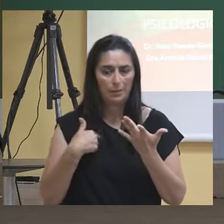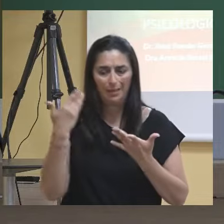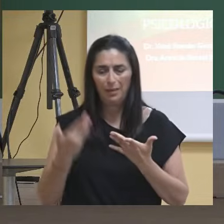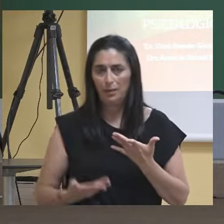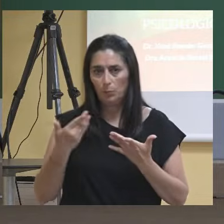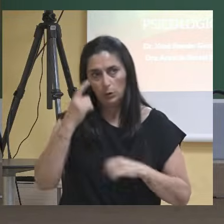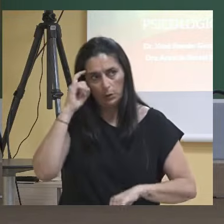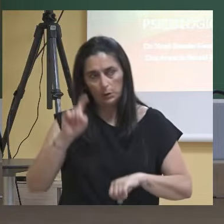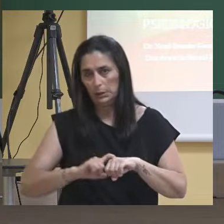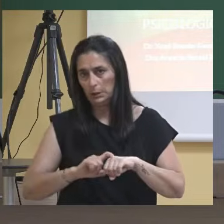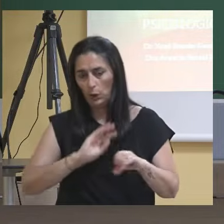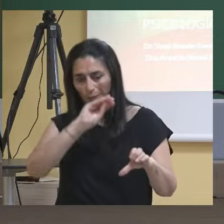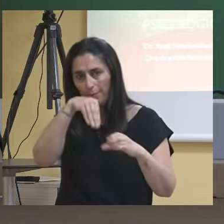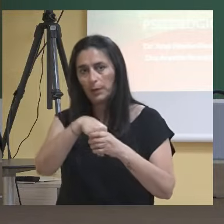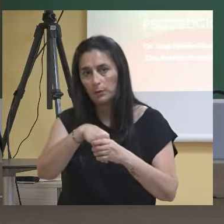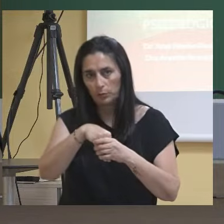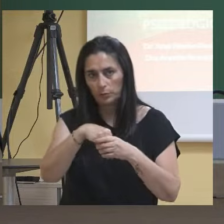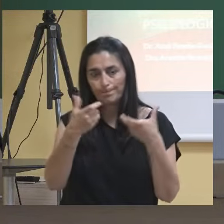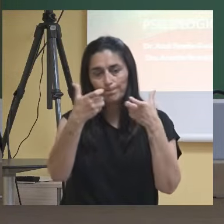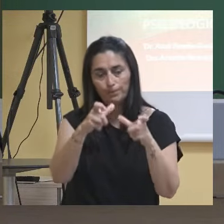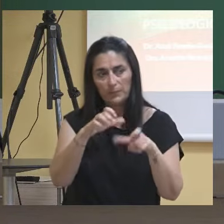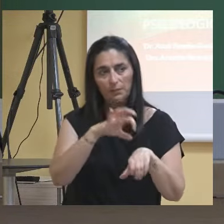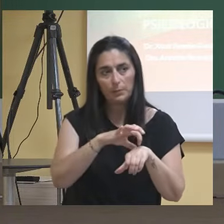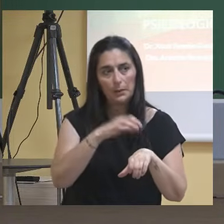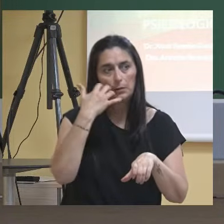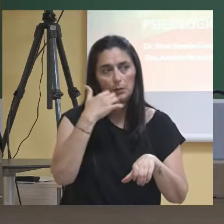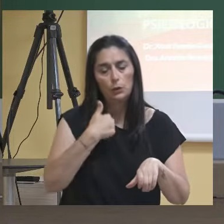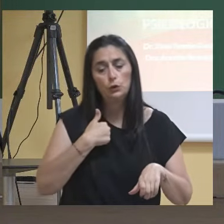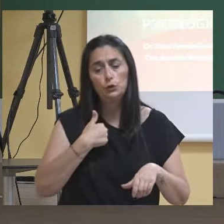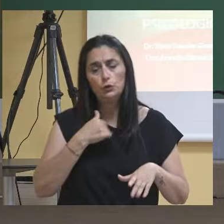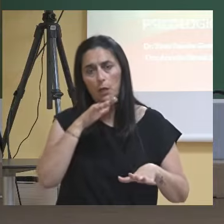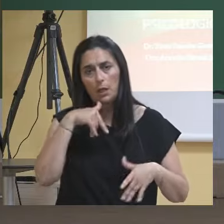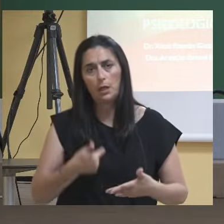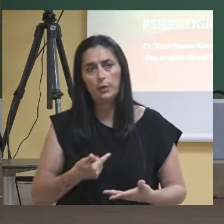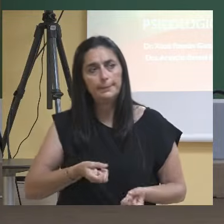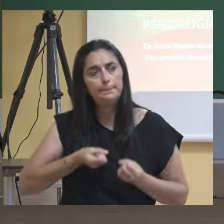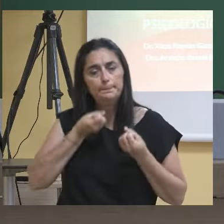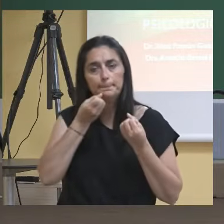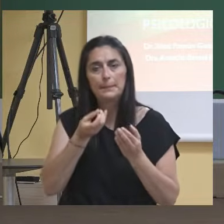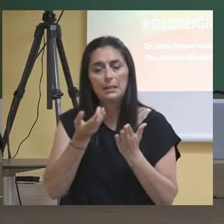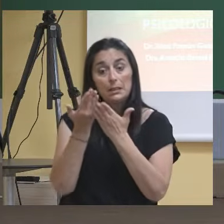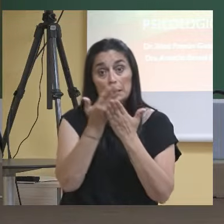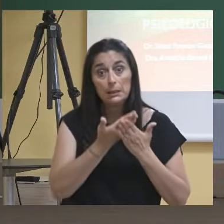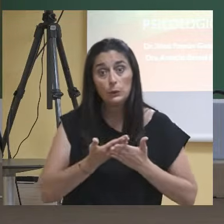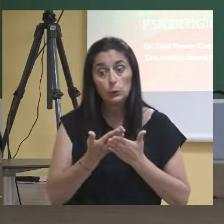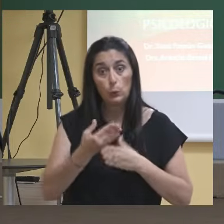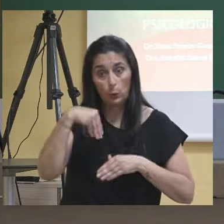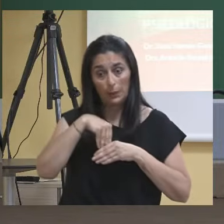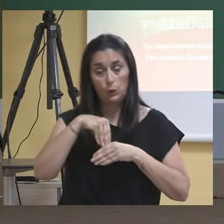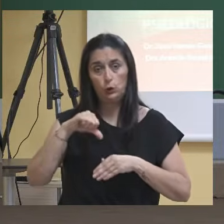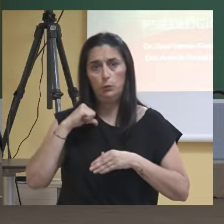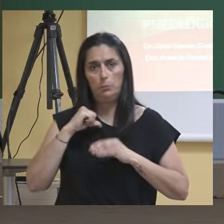de la psicología en las enfermedades raras. Hoy particularmente voy a hablaros de un estudio que se ha llevado a cabo en nuestro